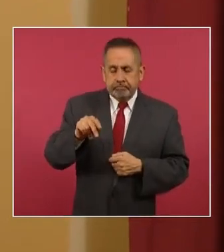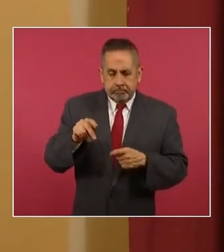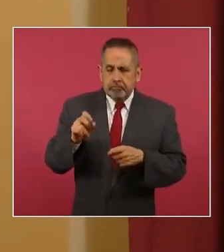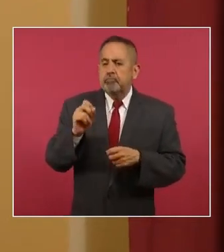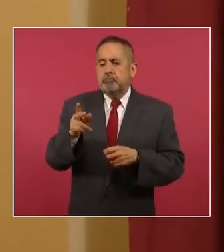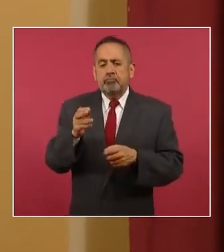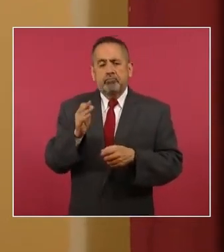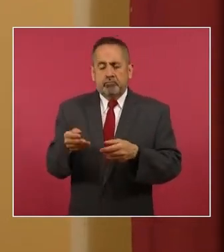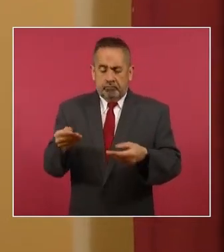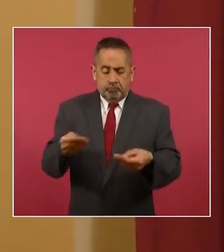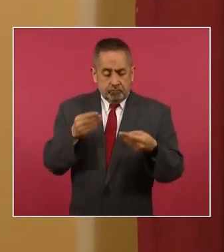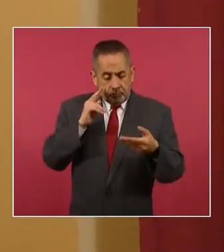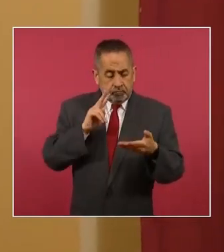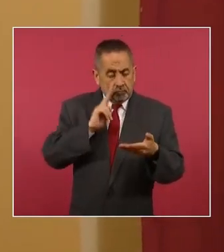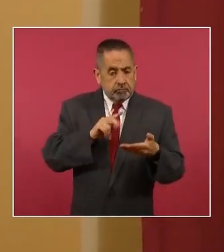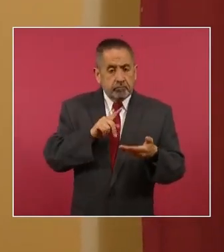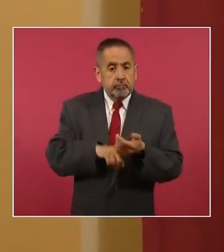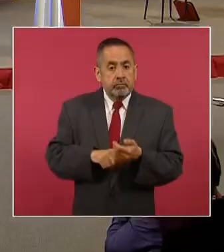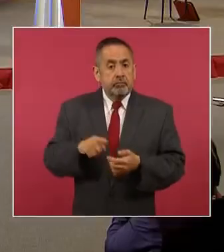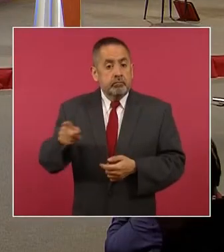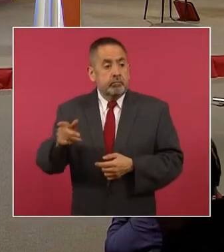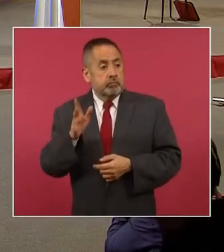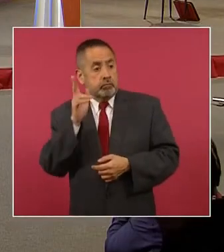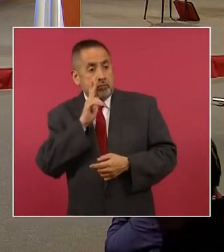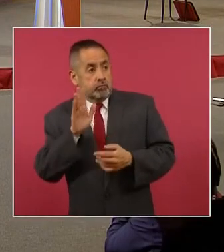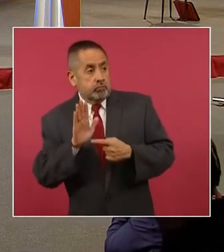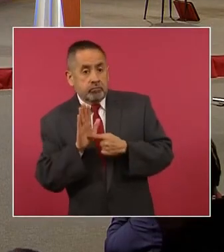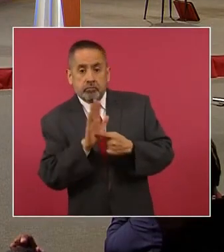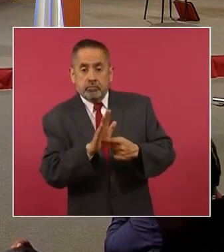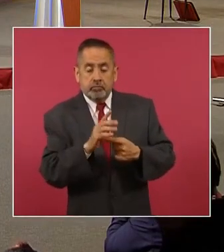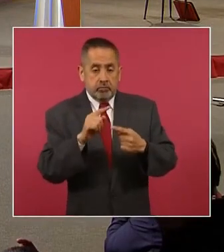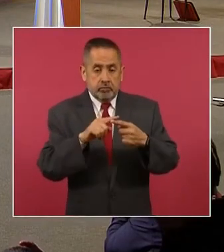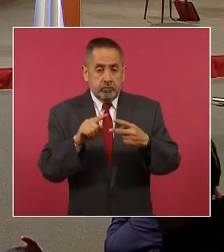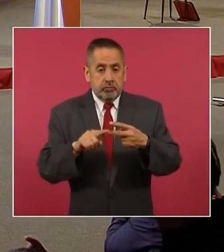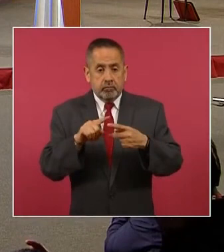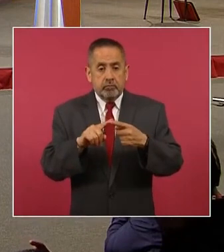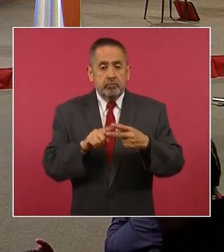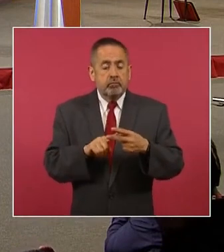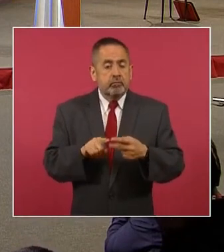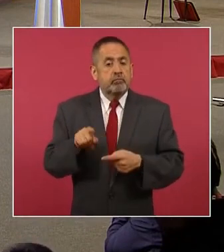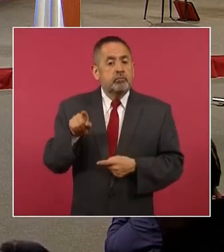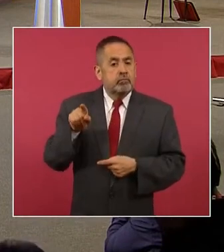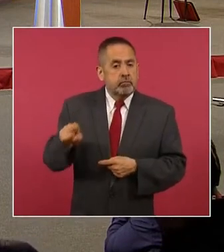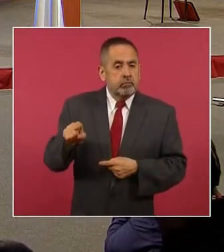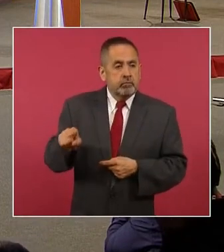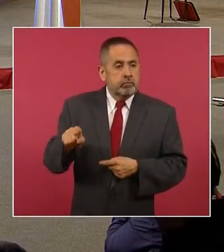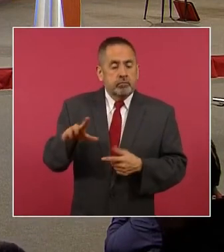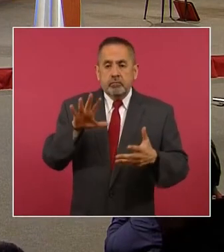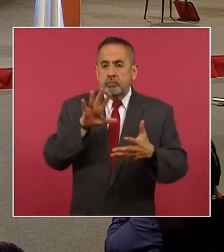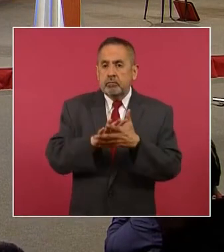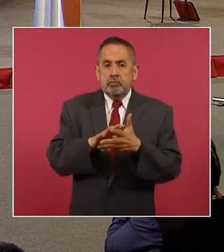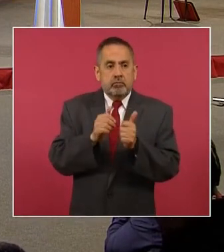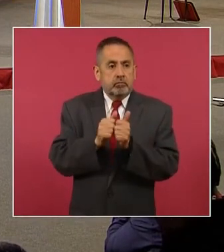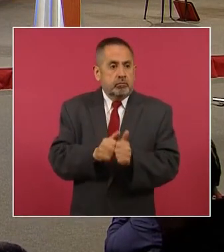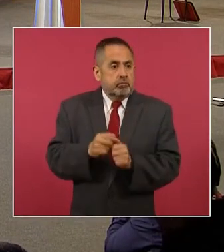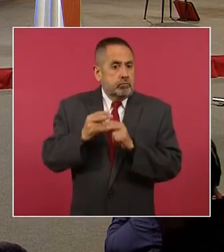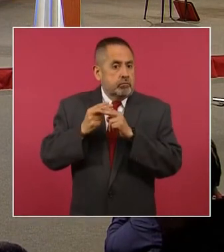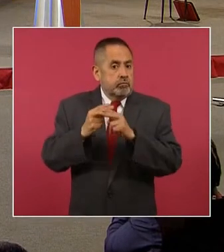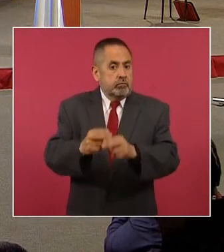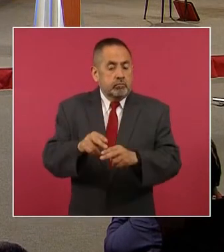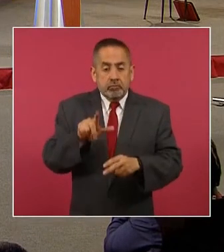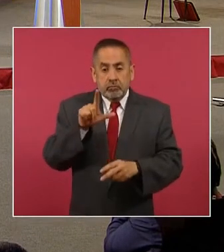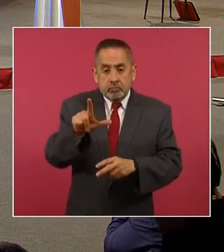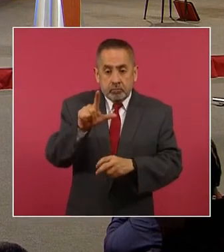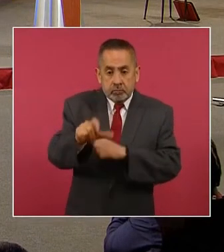a pesar de haber demostrado dos cosas inicialmente. el exceso de prisión, porque